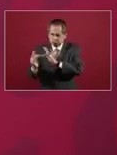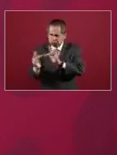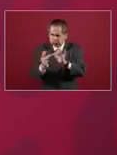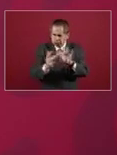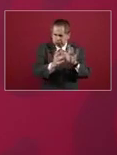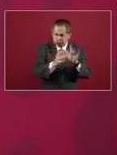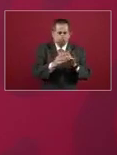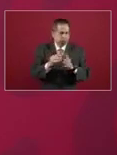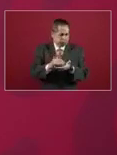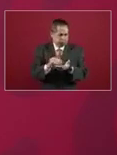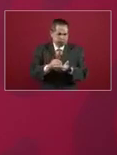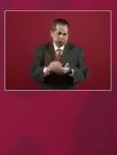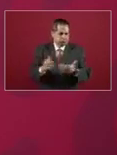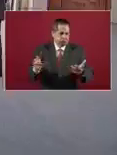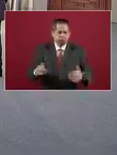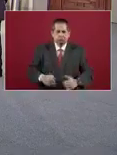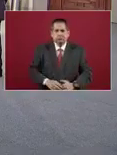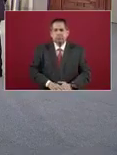independientes.